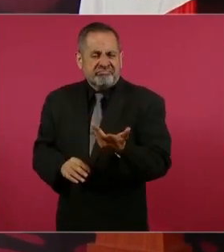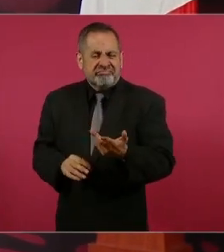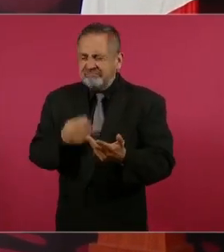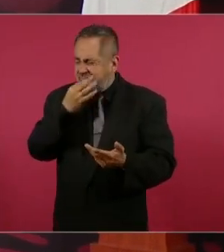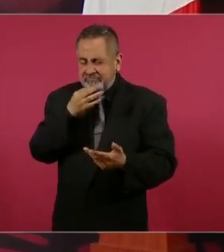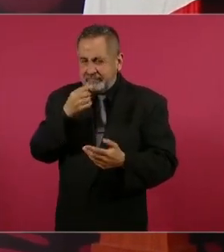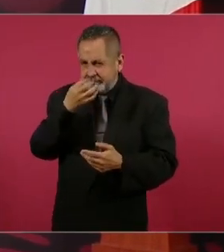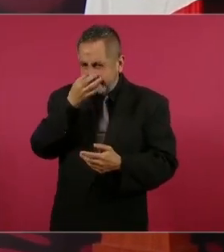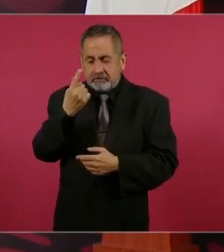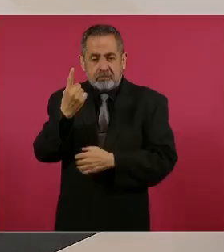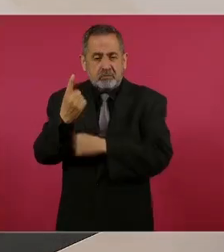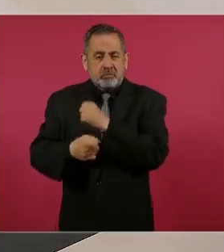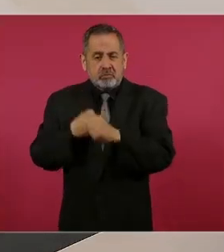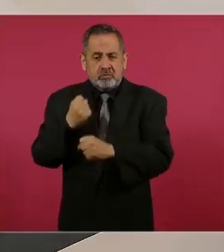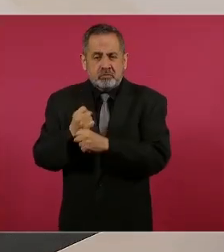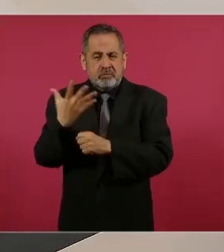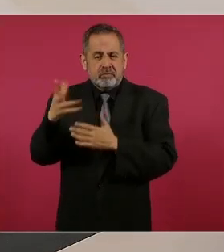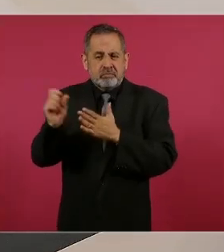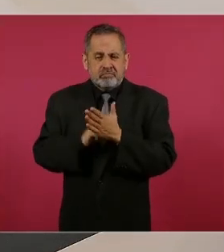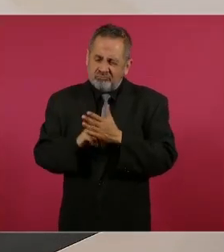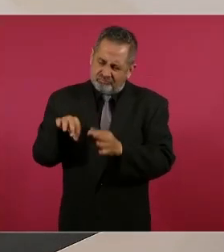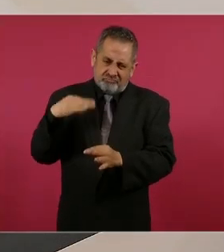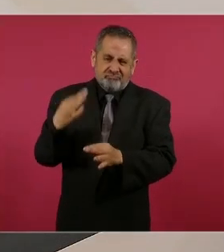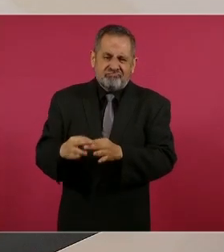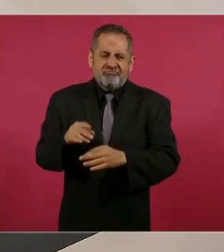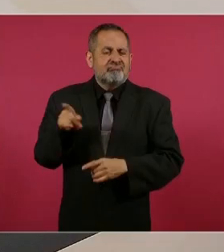que lo hicieron en 1 año, 5 meses.